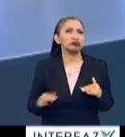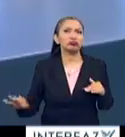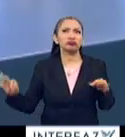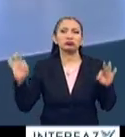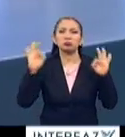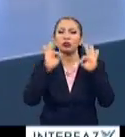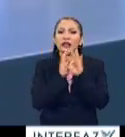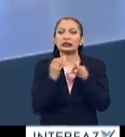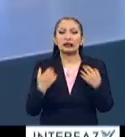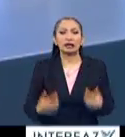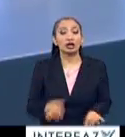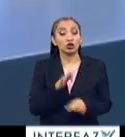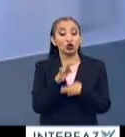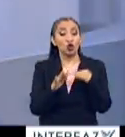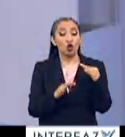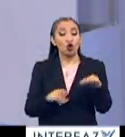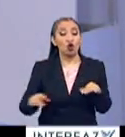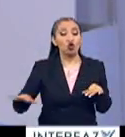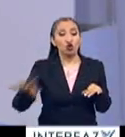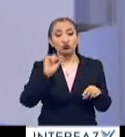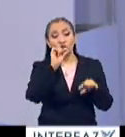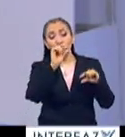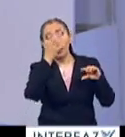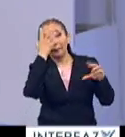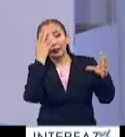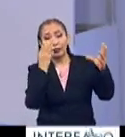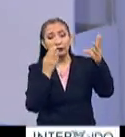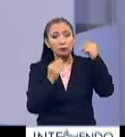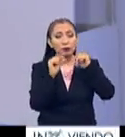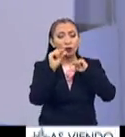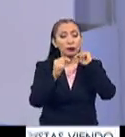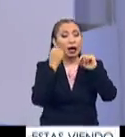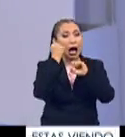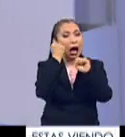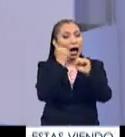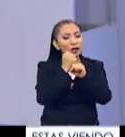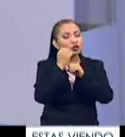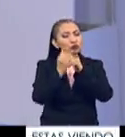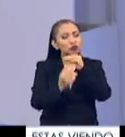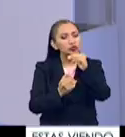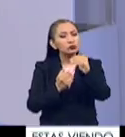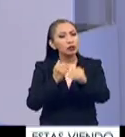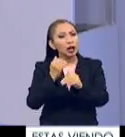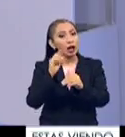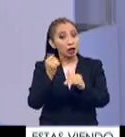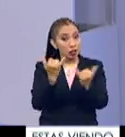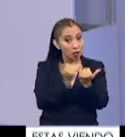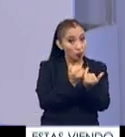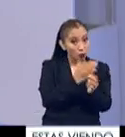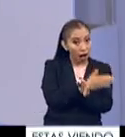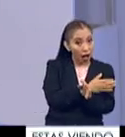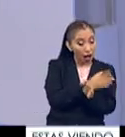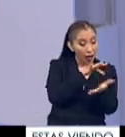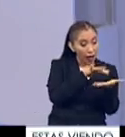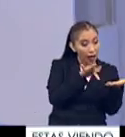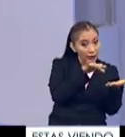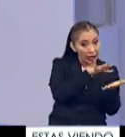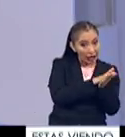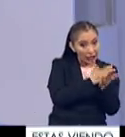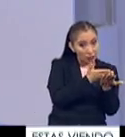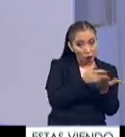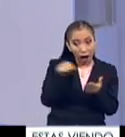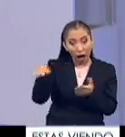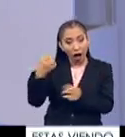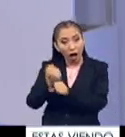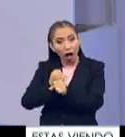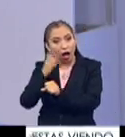La verdad es que todos vamos aprendiendo conforme pasan los años y no es lo mismo lo que puedes leer en un libro a lo